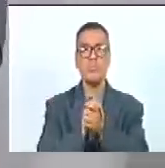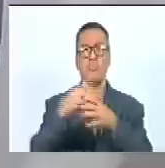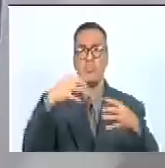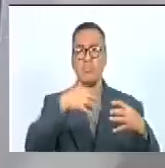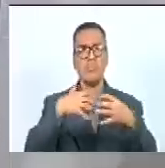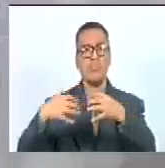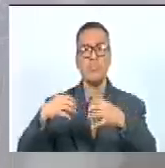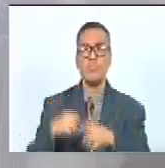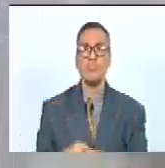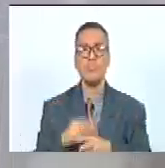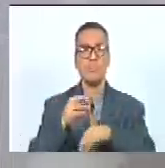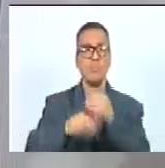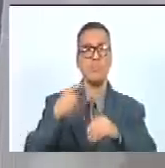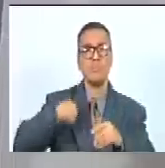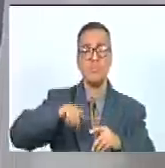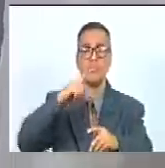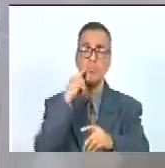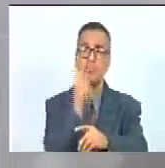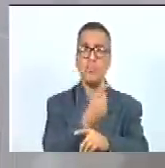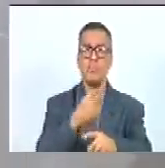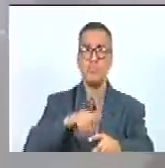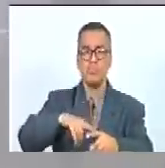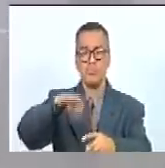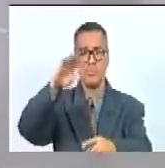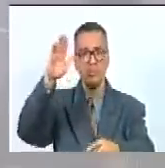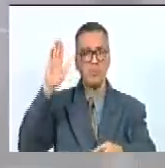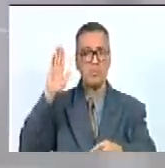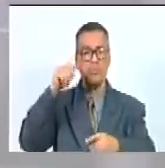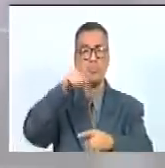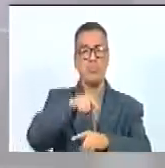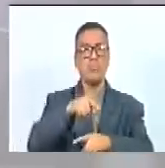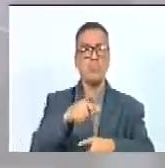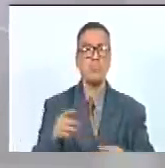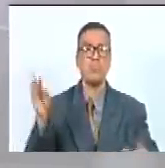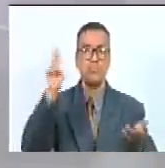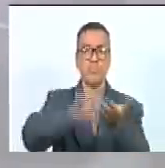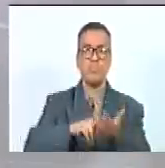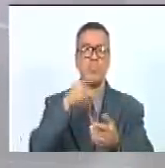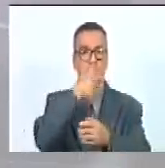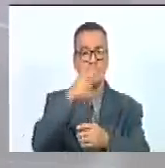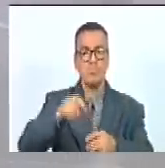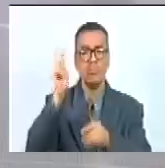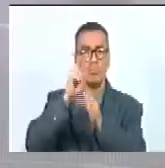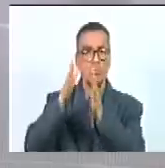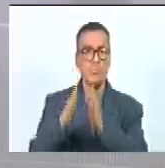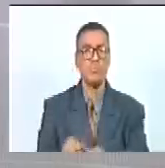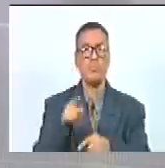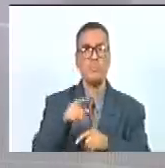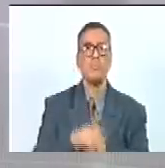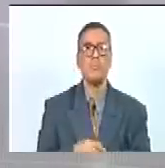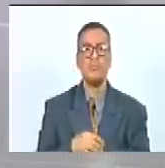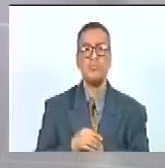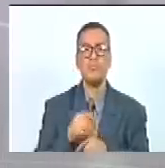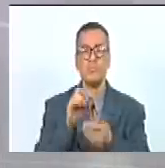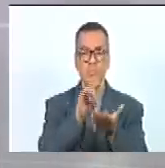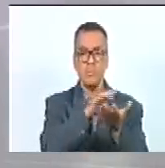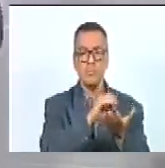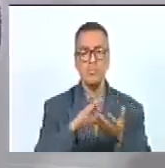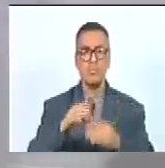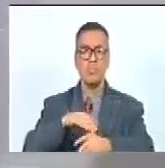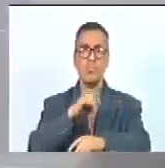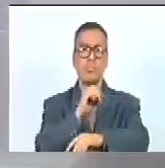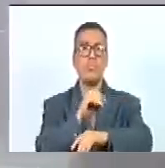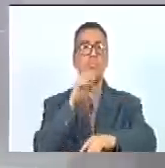lucha, habían traicionado el juramento de redención del pueblo de Venezuela cuando se expulsara el